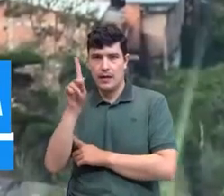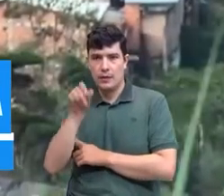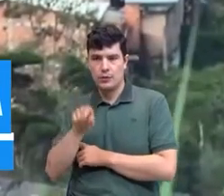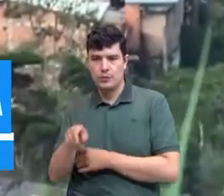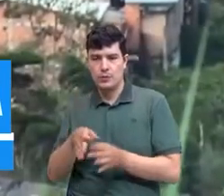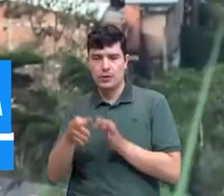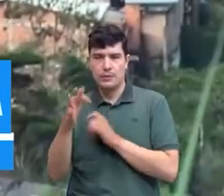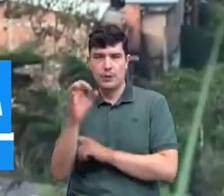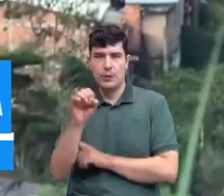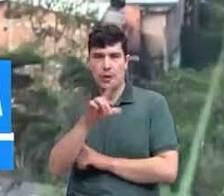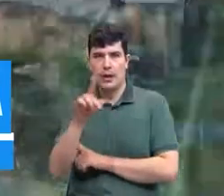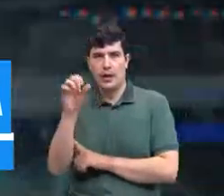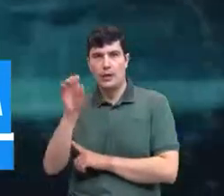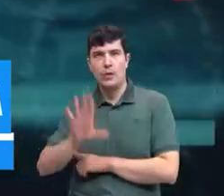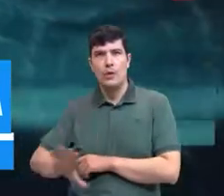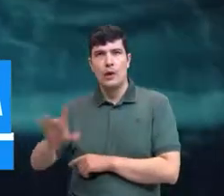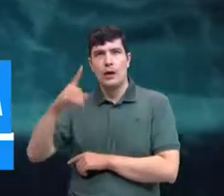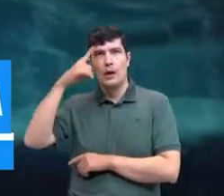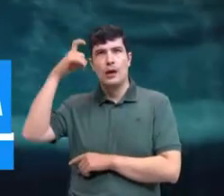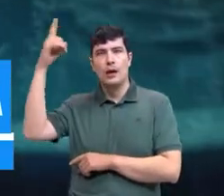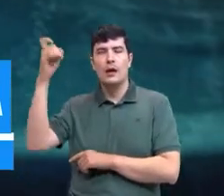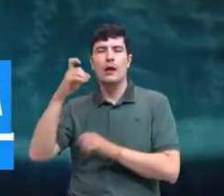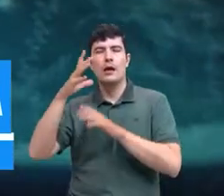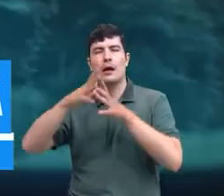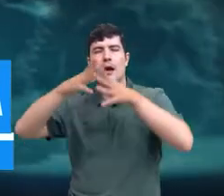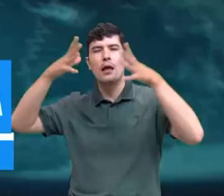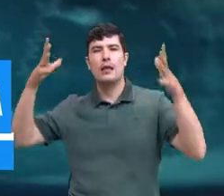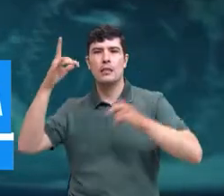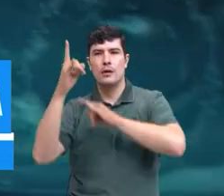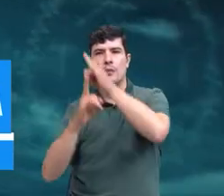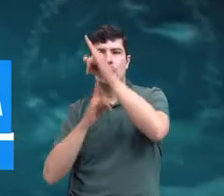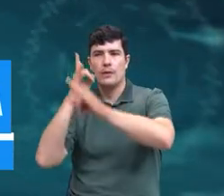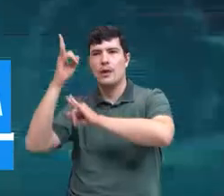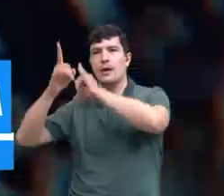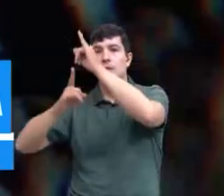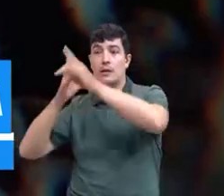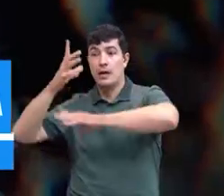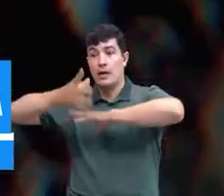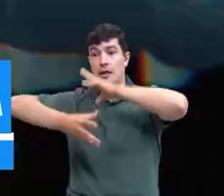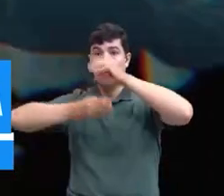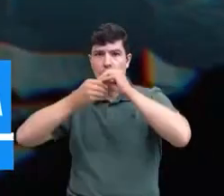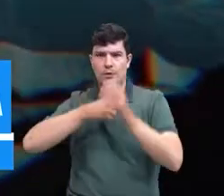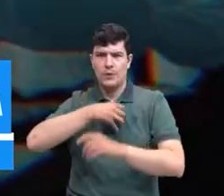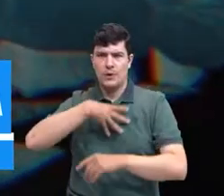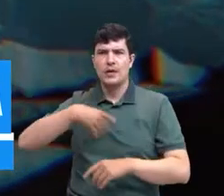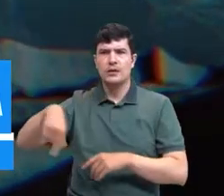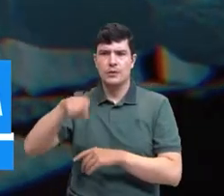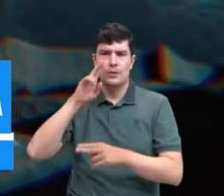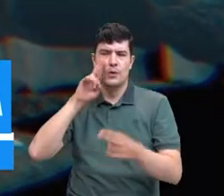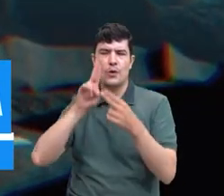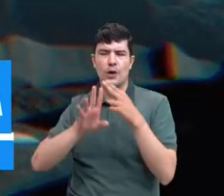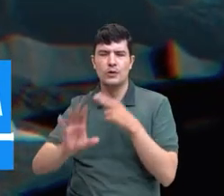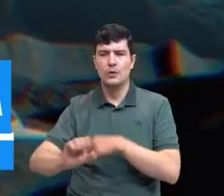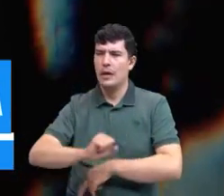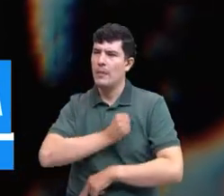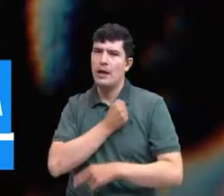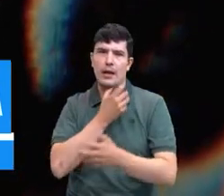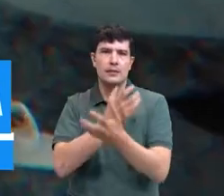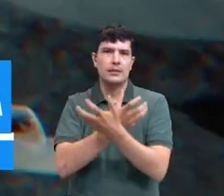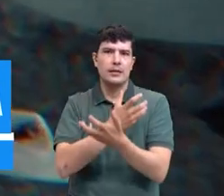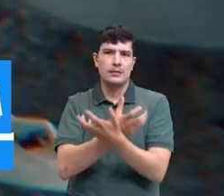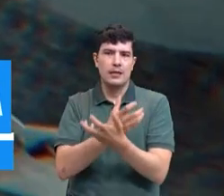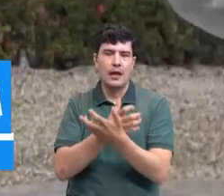de Toledo, imaginaba la inmensidad del universo y la posibilidad de conocer más sobre esta apasionante ciencia,